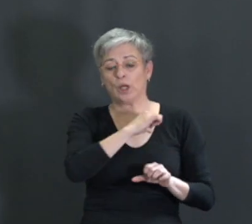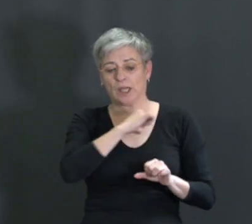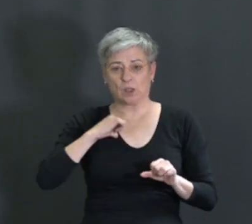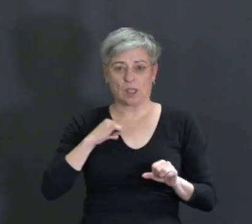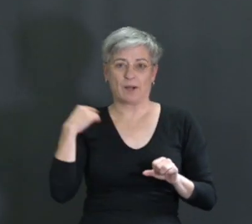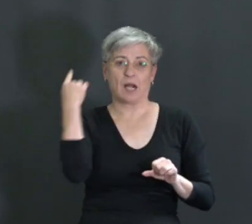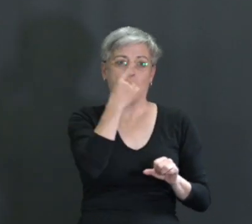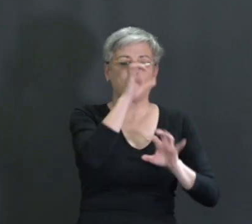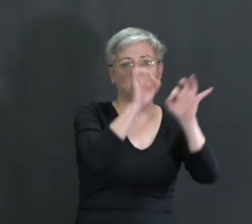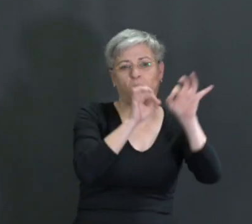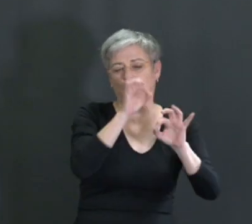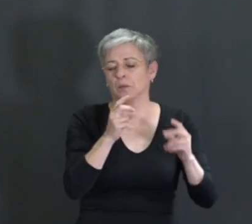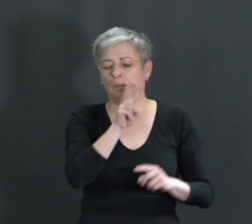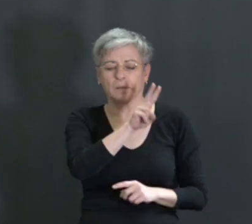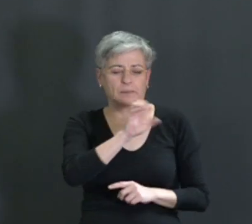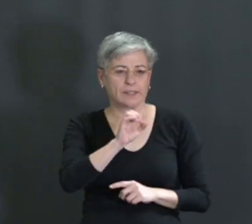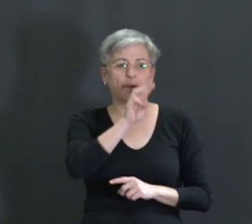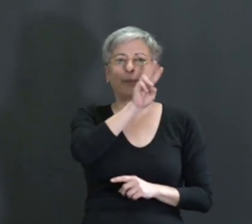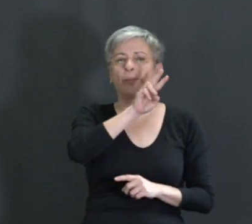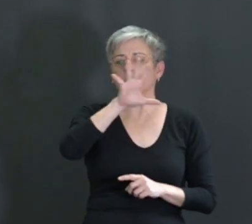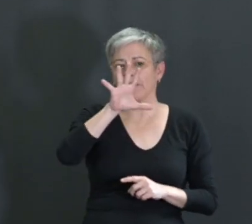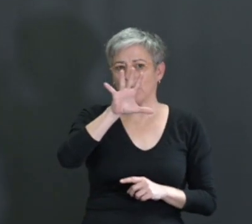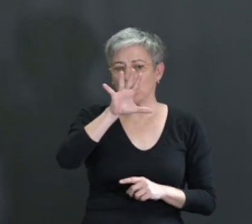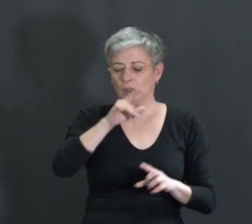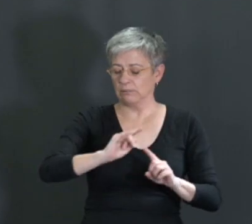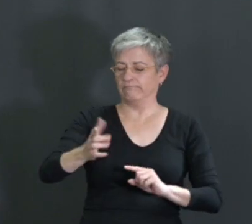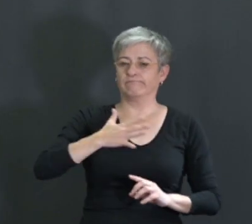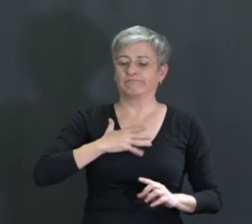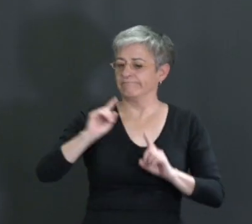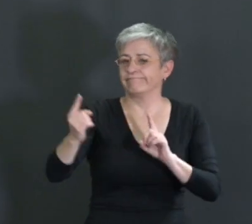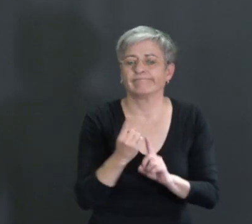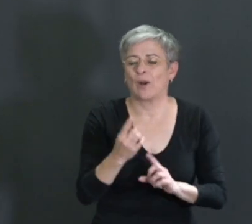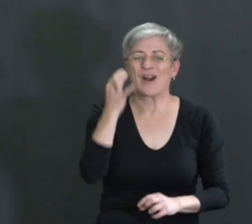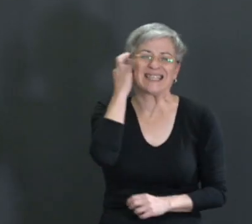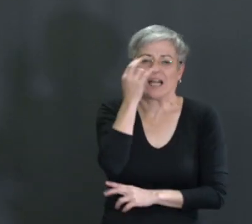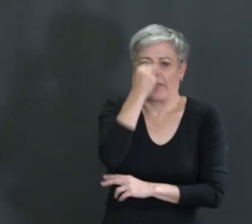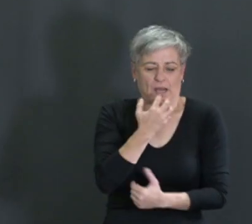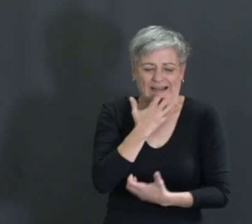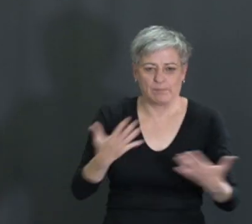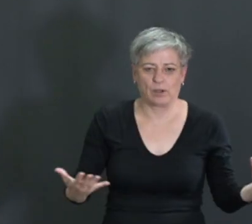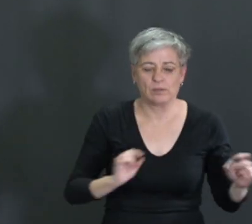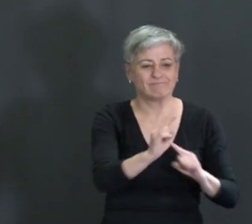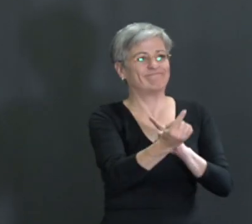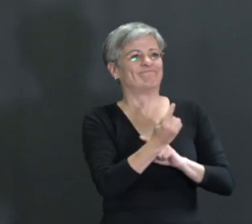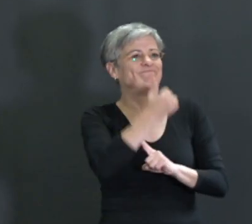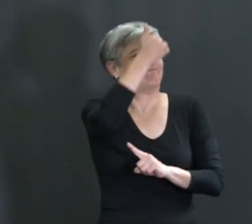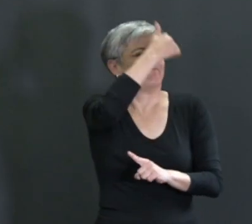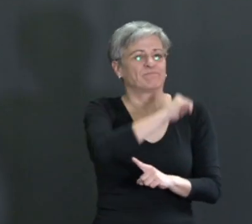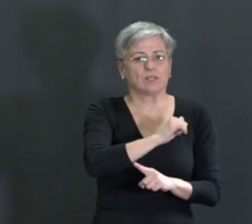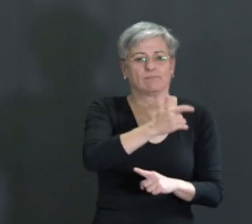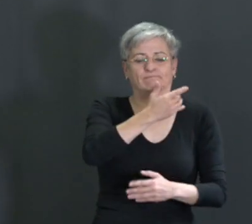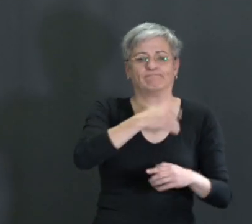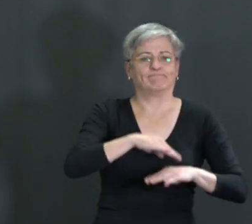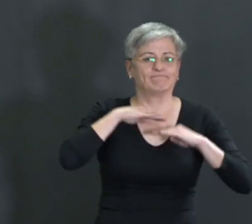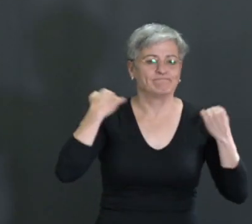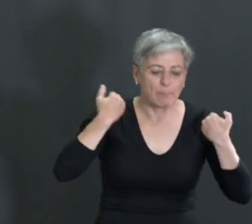alumnos, ¿no? Pero pongamos 20, 25 y de repente te llega una chica ciega o te llega un chico parapléjico